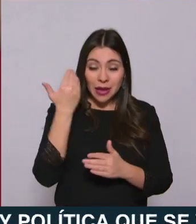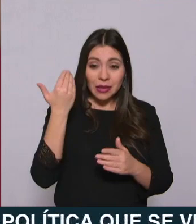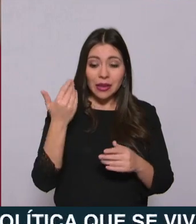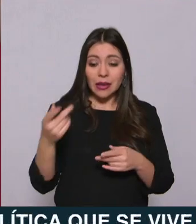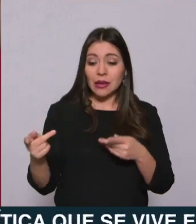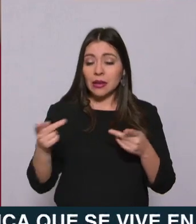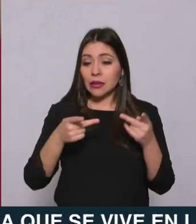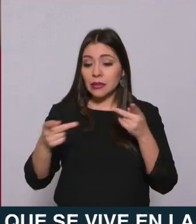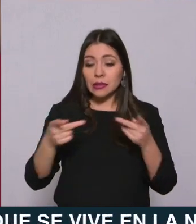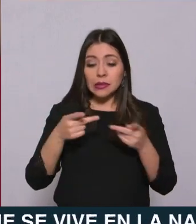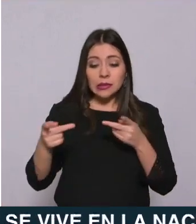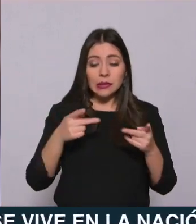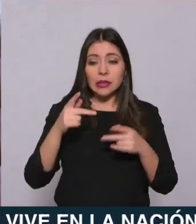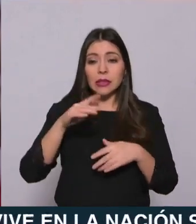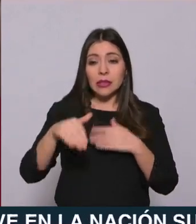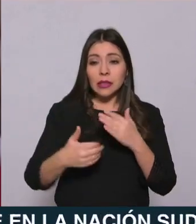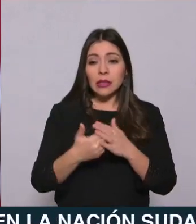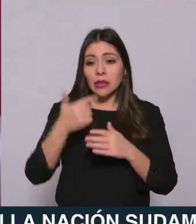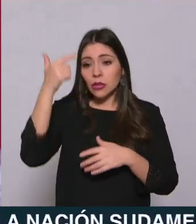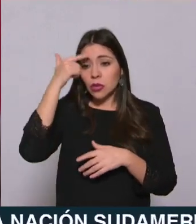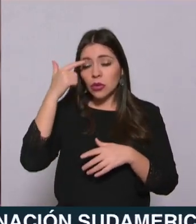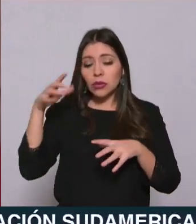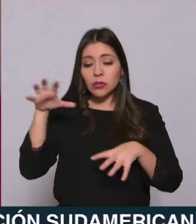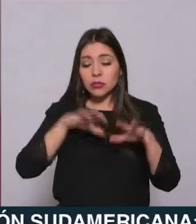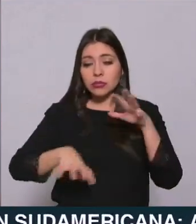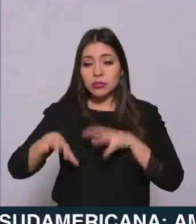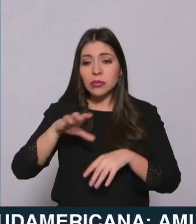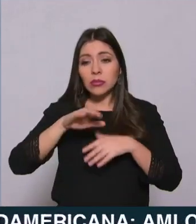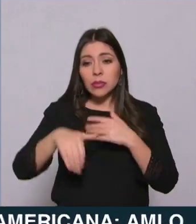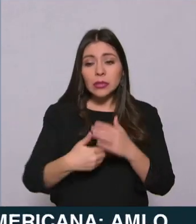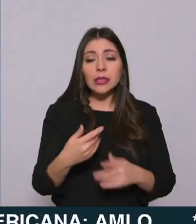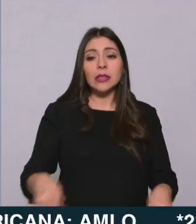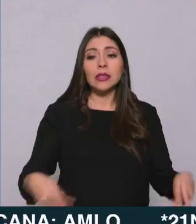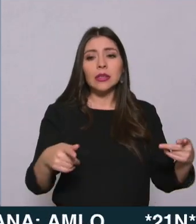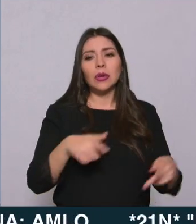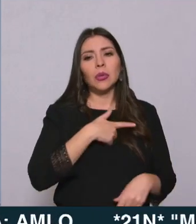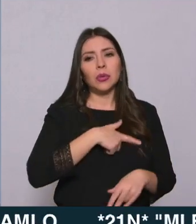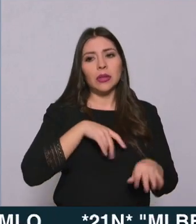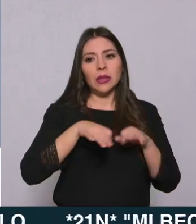siguiente. Es un trabajo que les gusta, pesado pero con la satisfacción de que a las